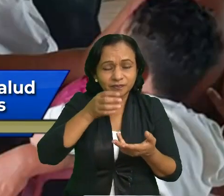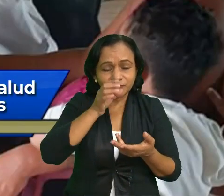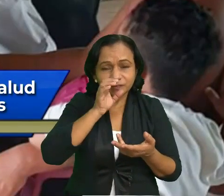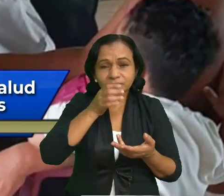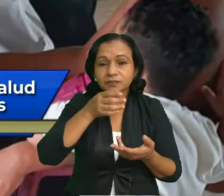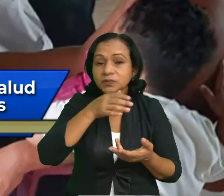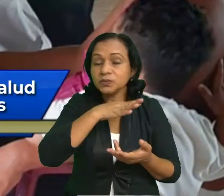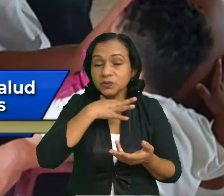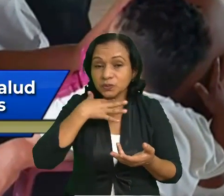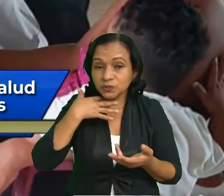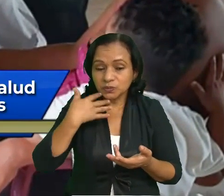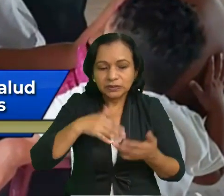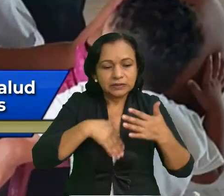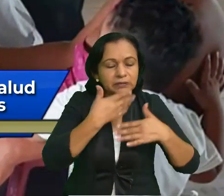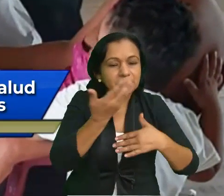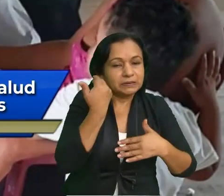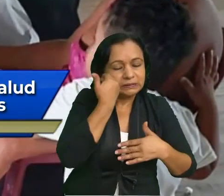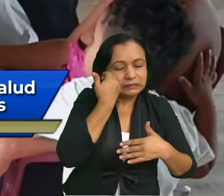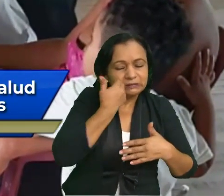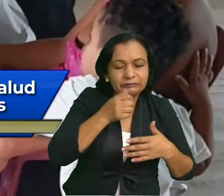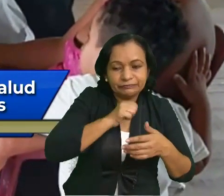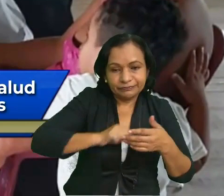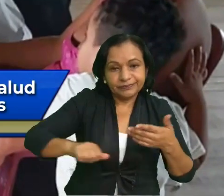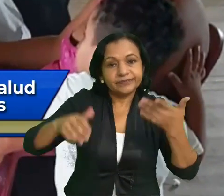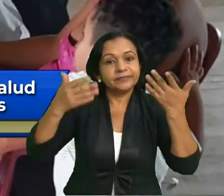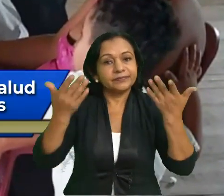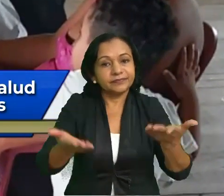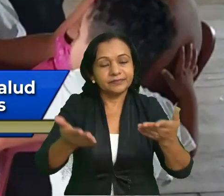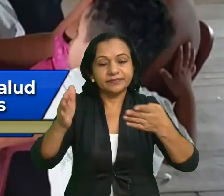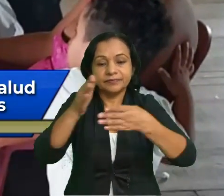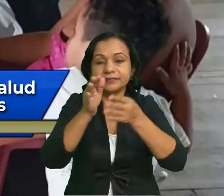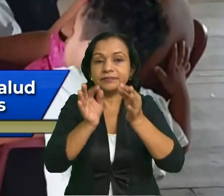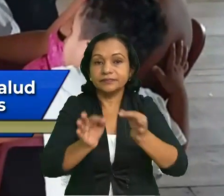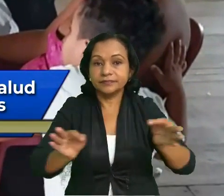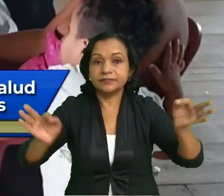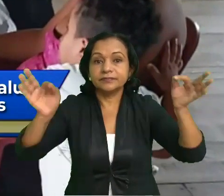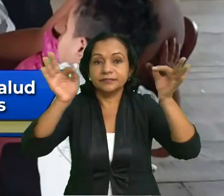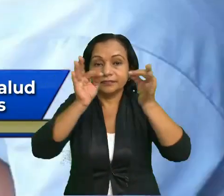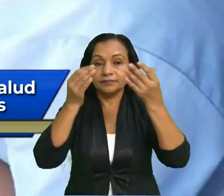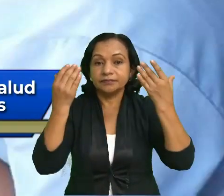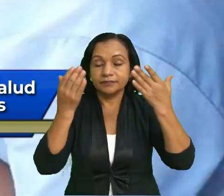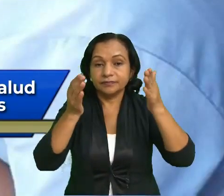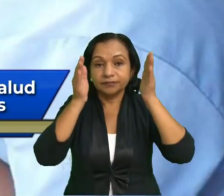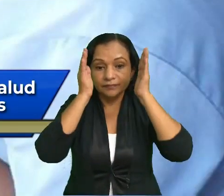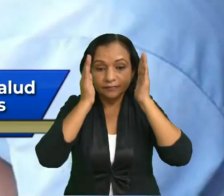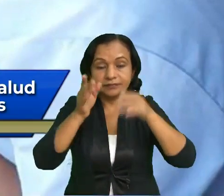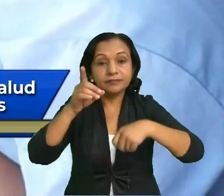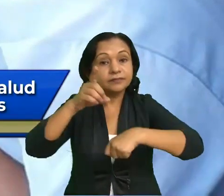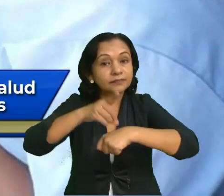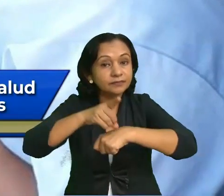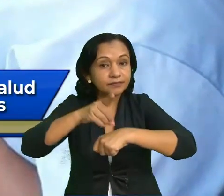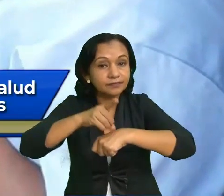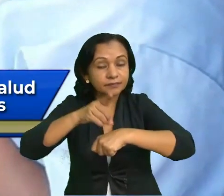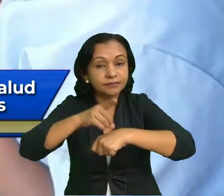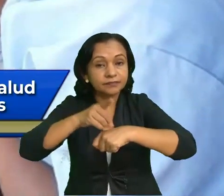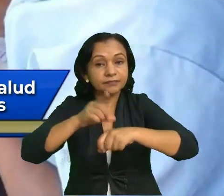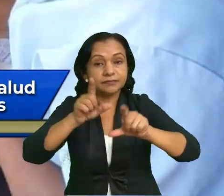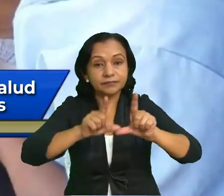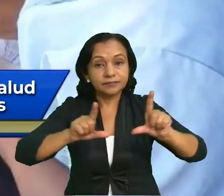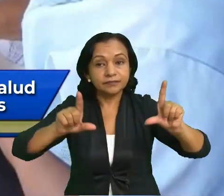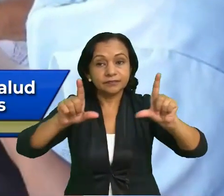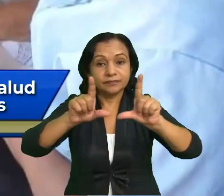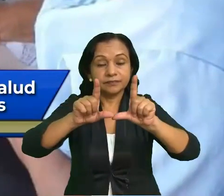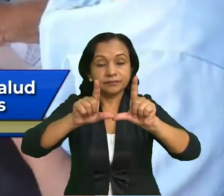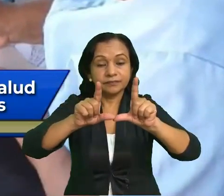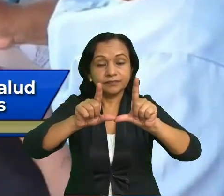consumo de la calidad puede tener diarrea entonces por eso es importante que a la par de la atención médica directa que puedes dar en esos lugares ya